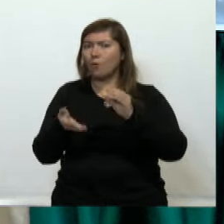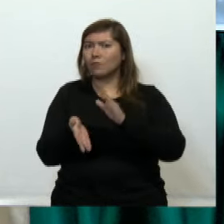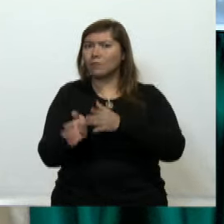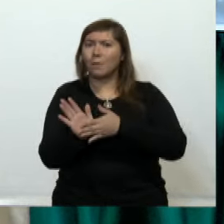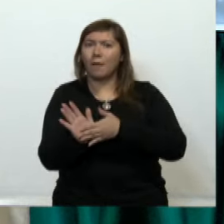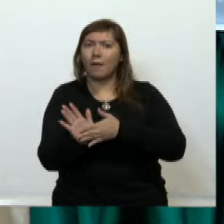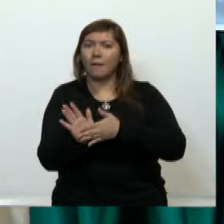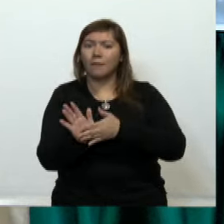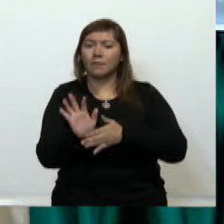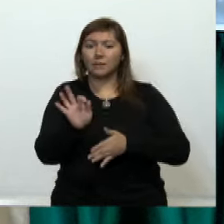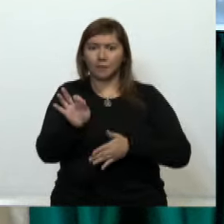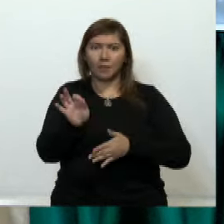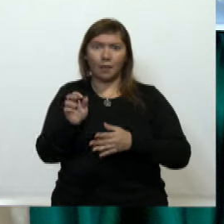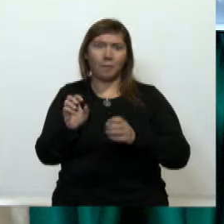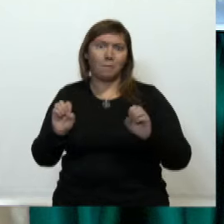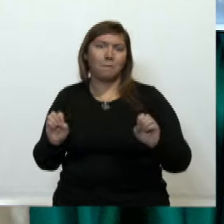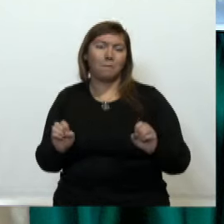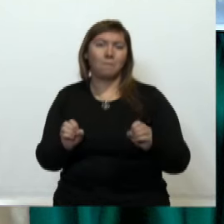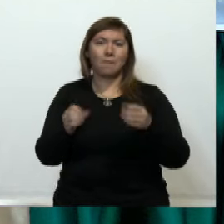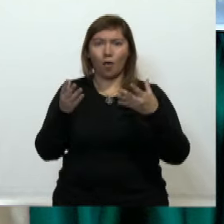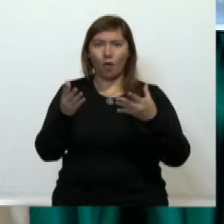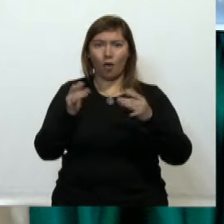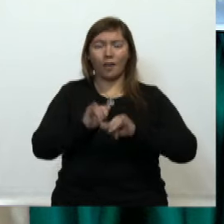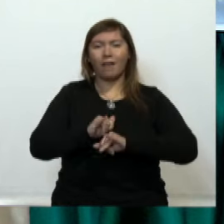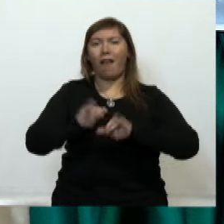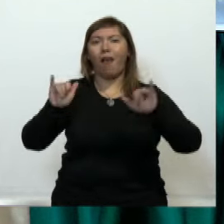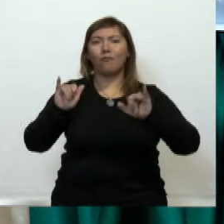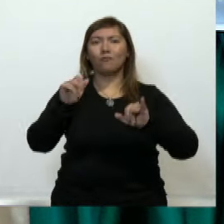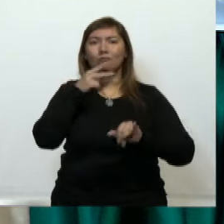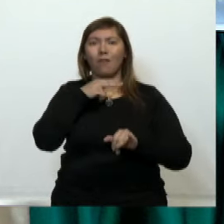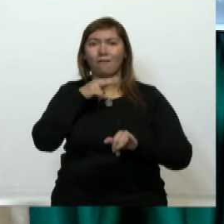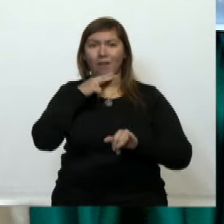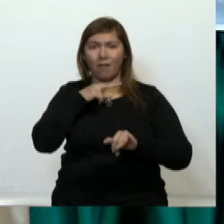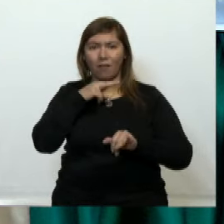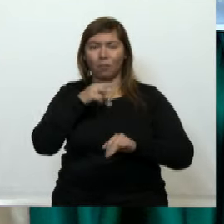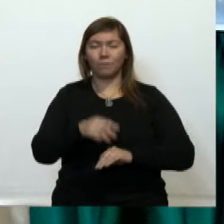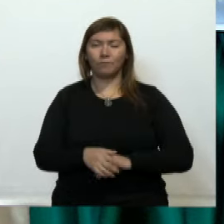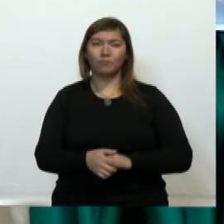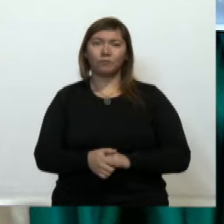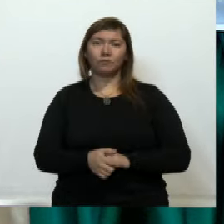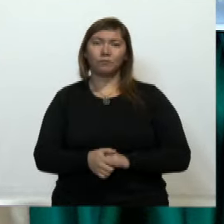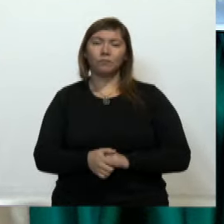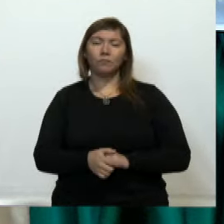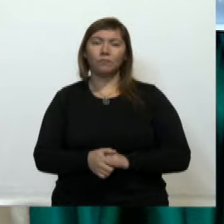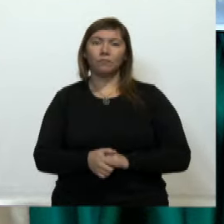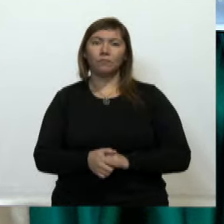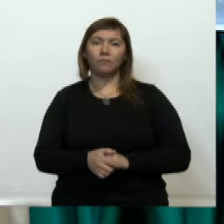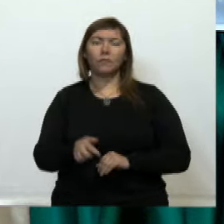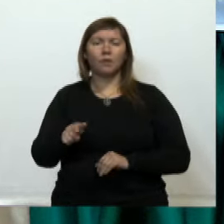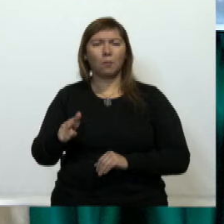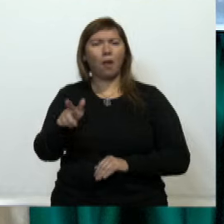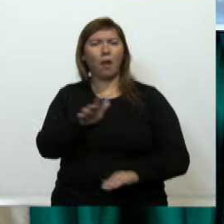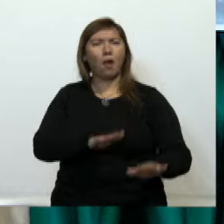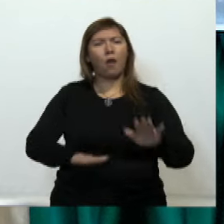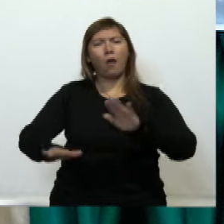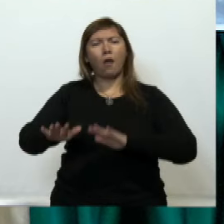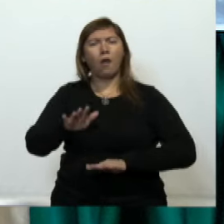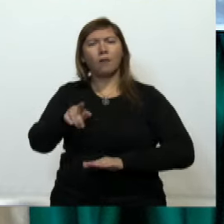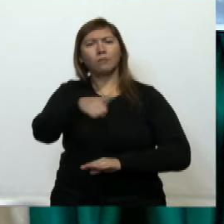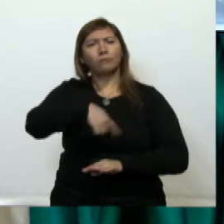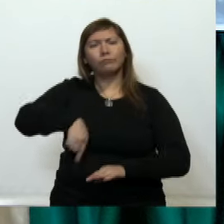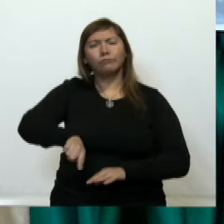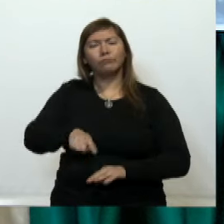ser más efectivos en el anuncio del Evangelio. Y para poder organizarnos,